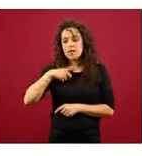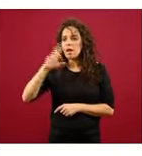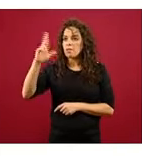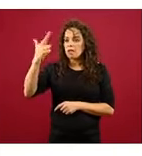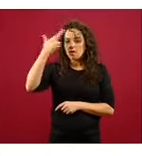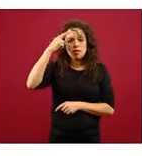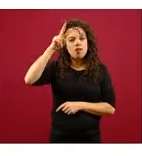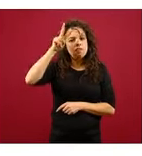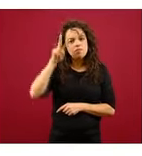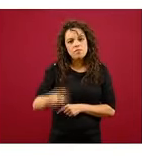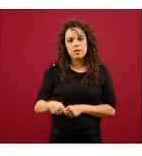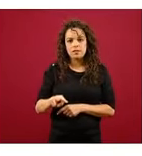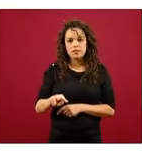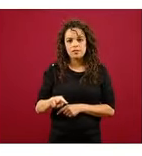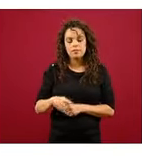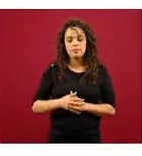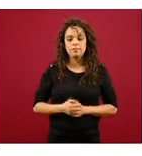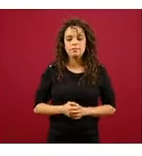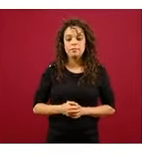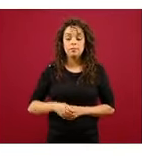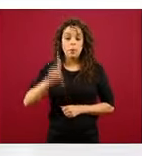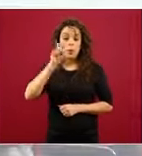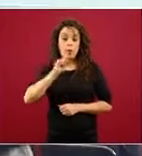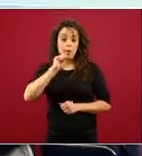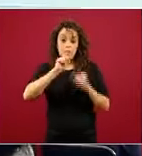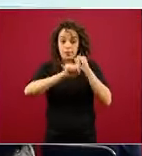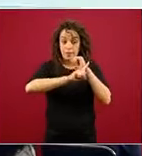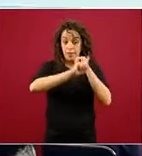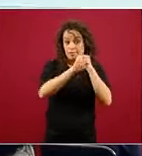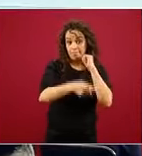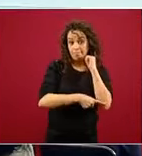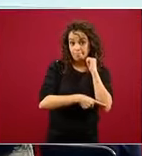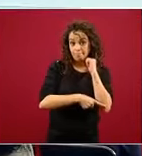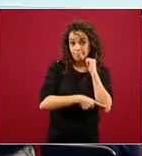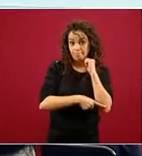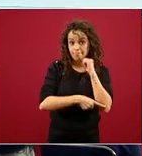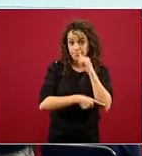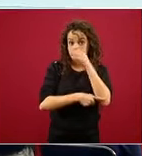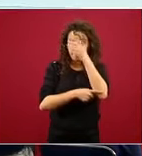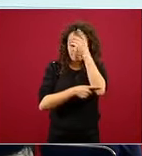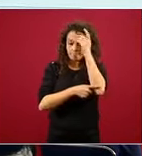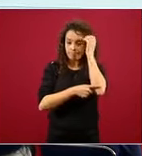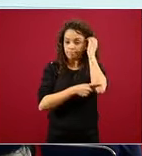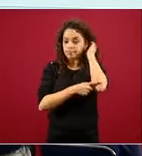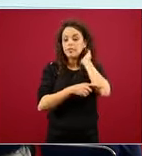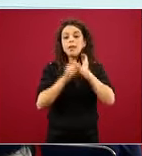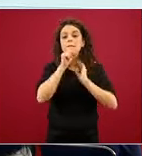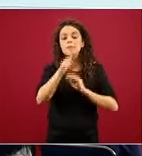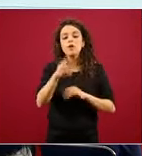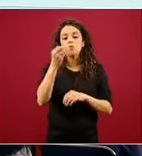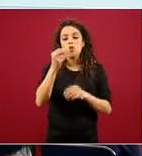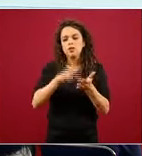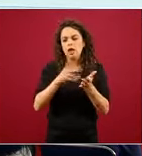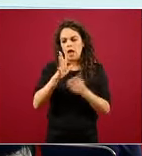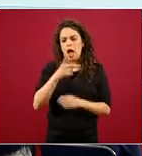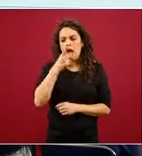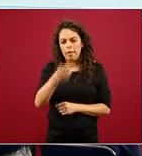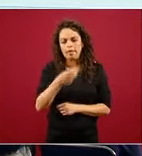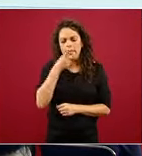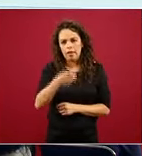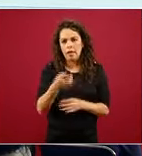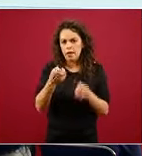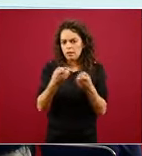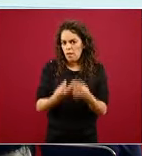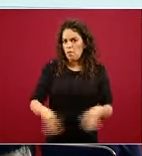clara. Mujeres embarazadas. Esto también se ha comentado en muchas veces y es importante también porque a su vez con las medidas